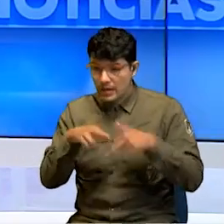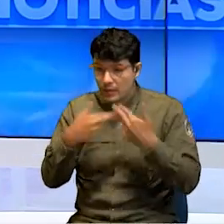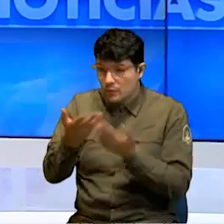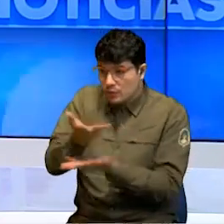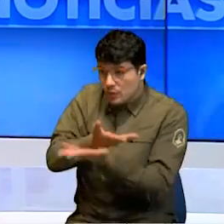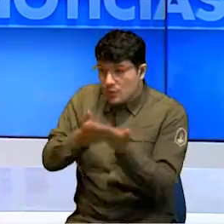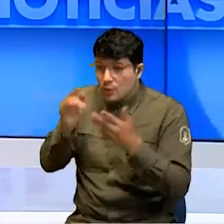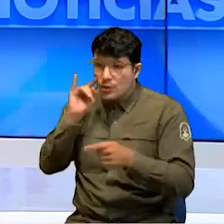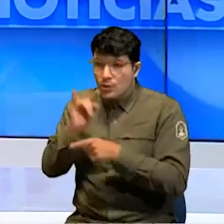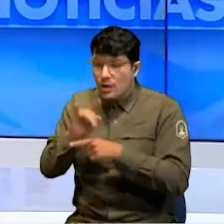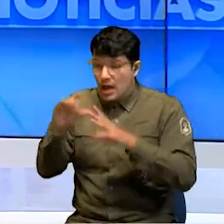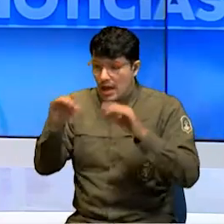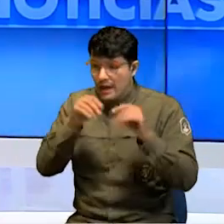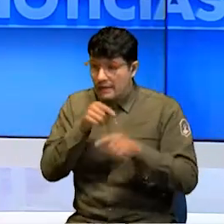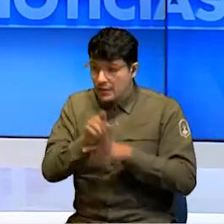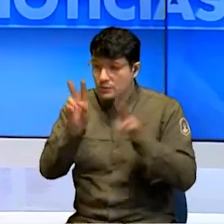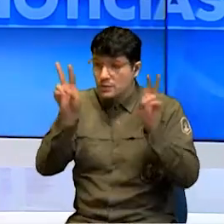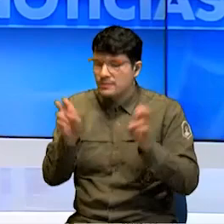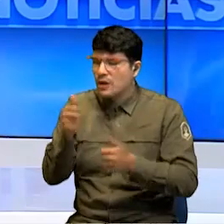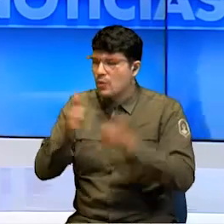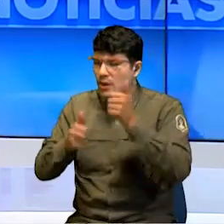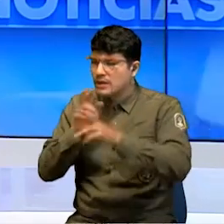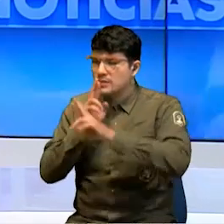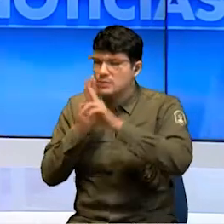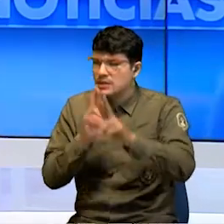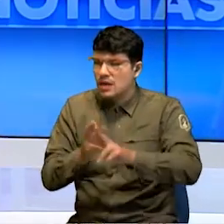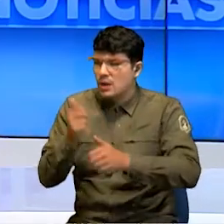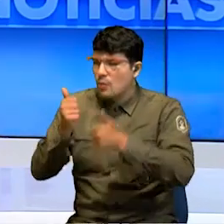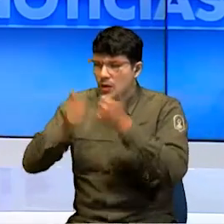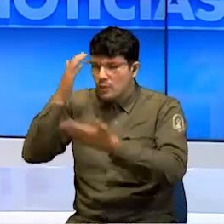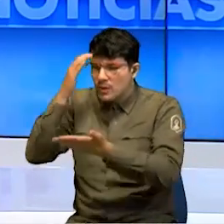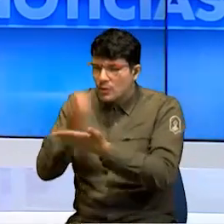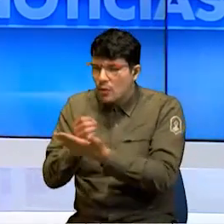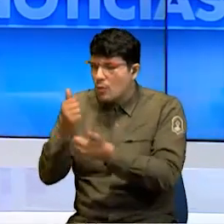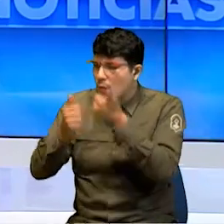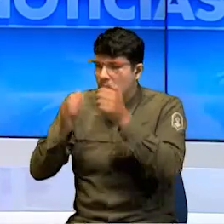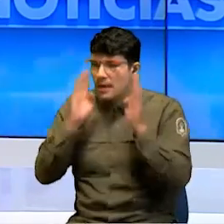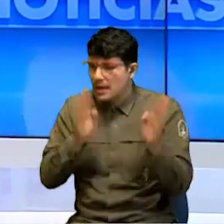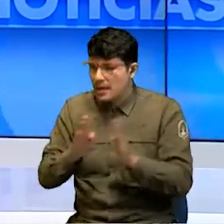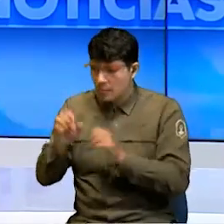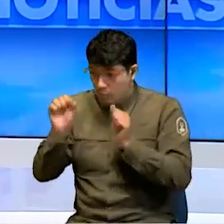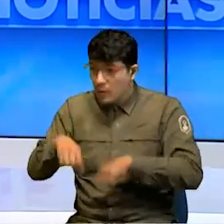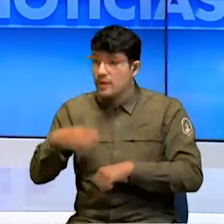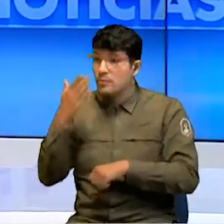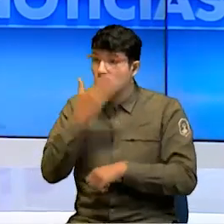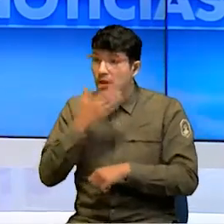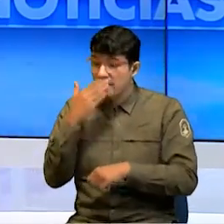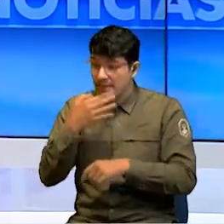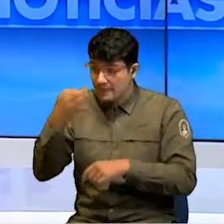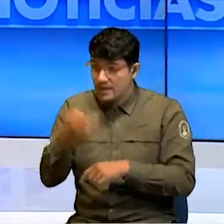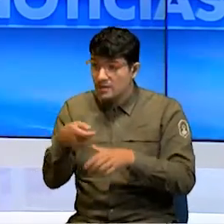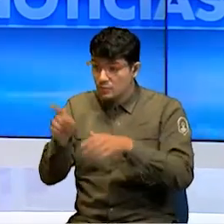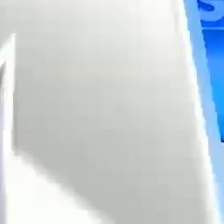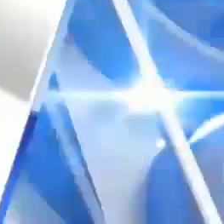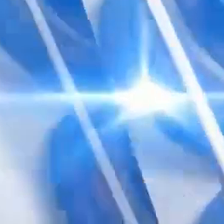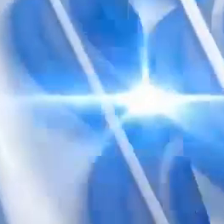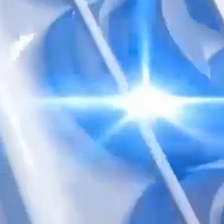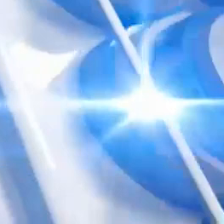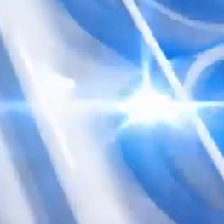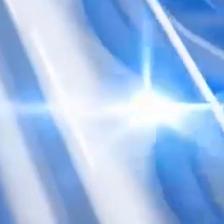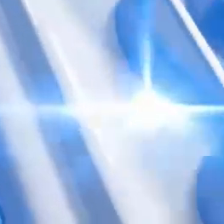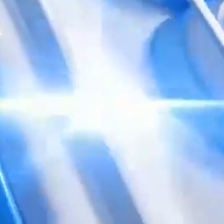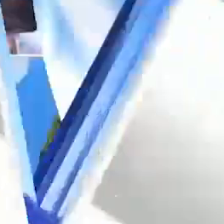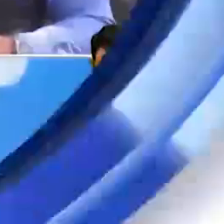este tema. Samir Castillo, ¿qué detalles existen? ¿Se puede comprobar que es el ELN el responsable de estas amenazas?